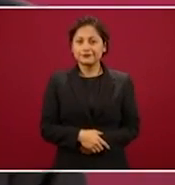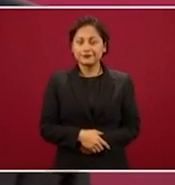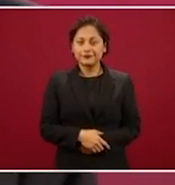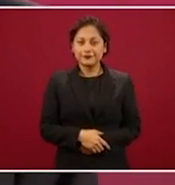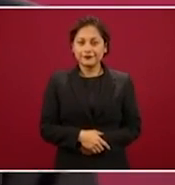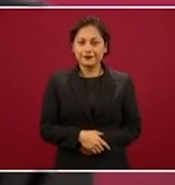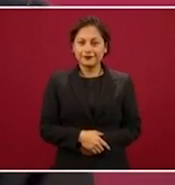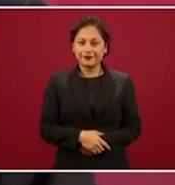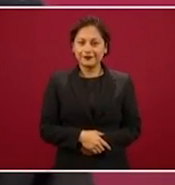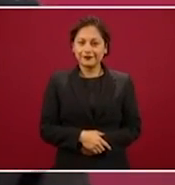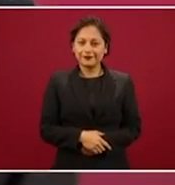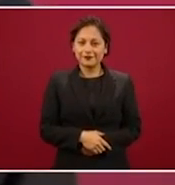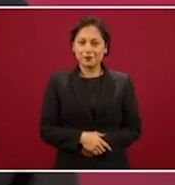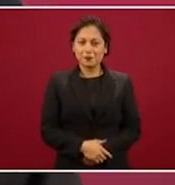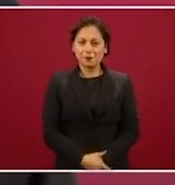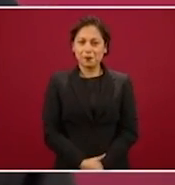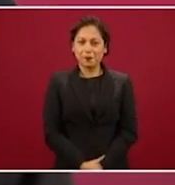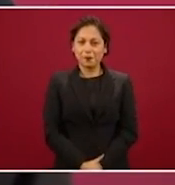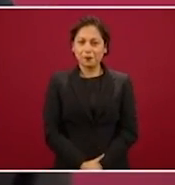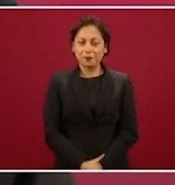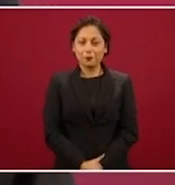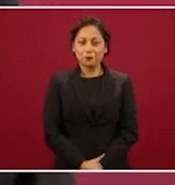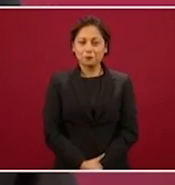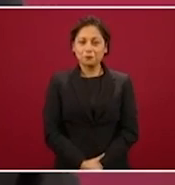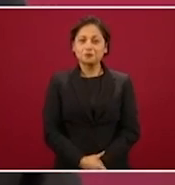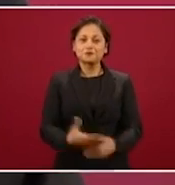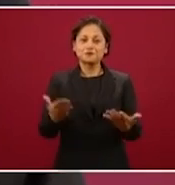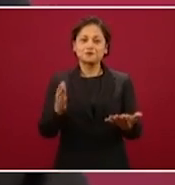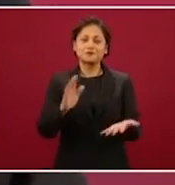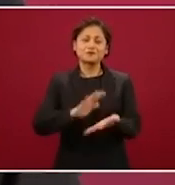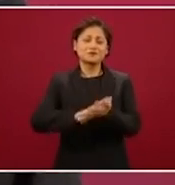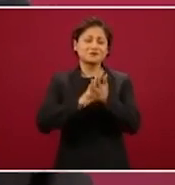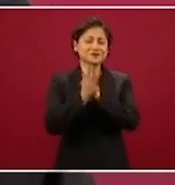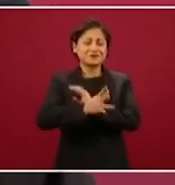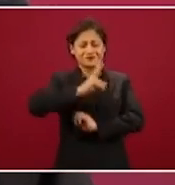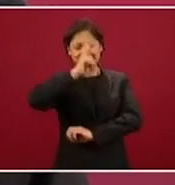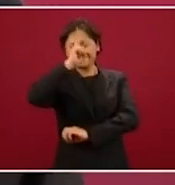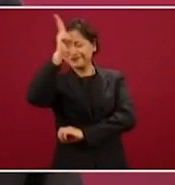no haya violencia, ¿no? ¿Sí?